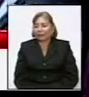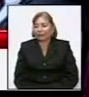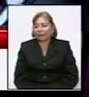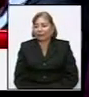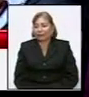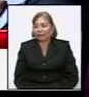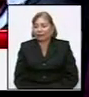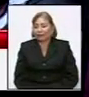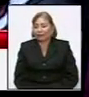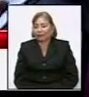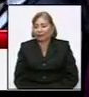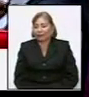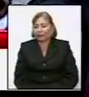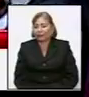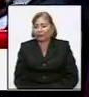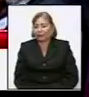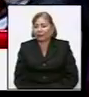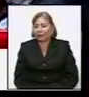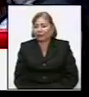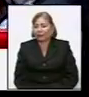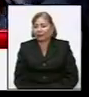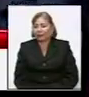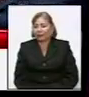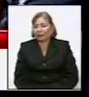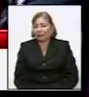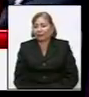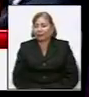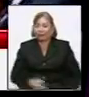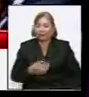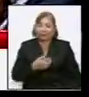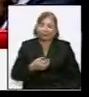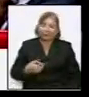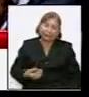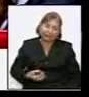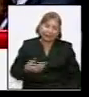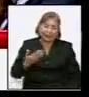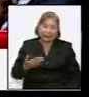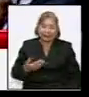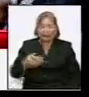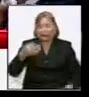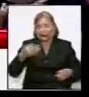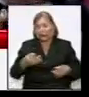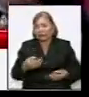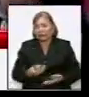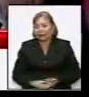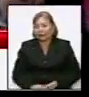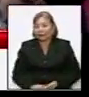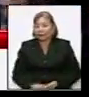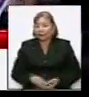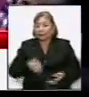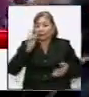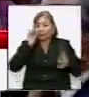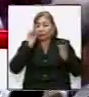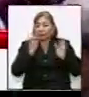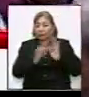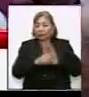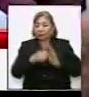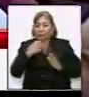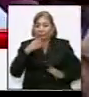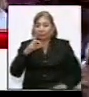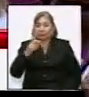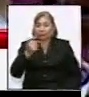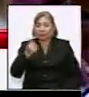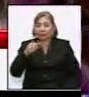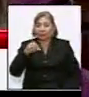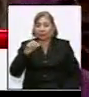estaba el presidente de respecto a las precisiones por ejemplo cuando el congresista lapa